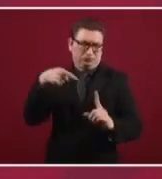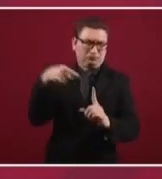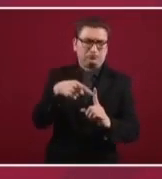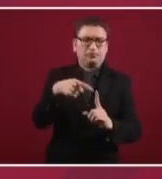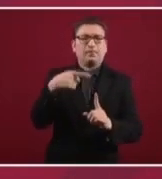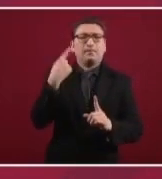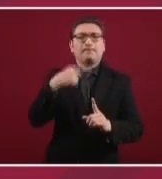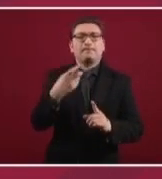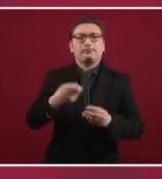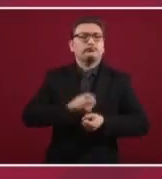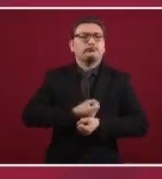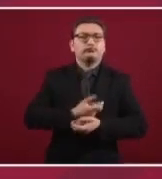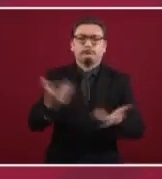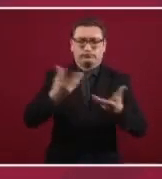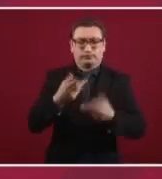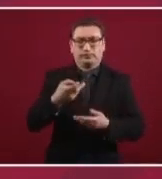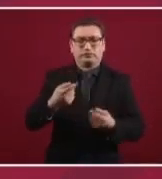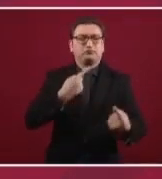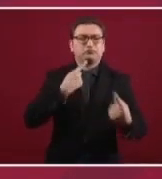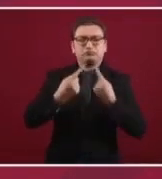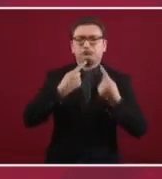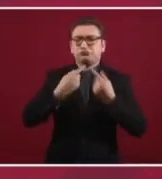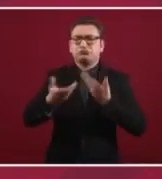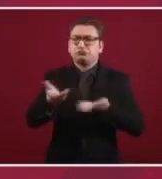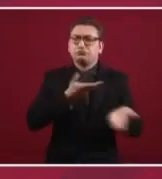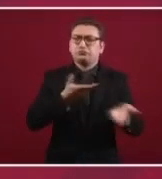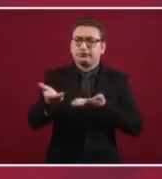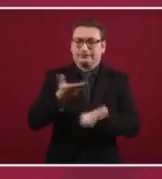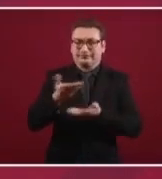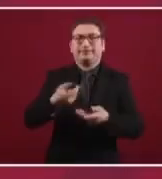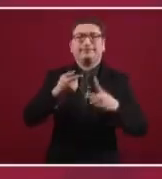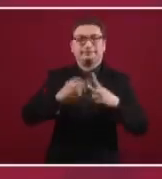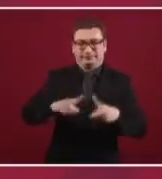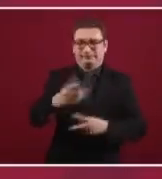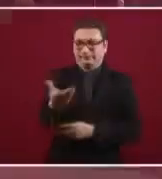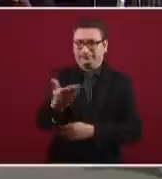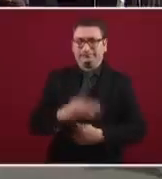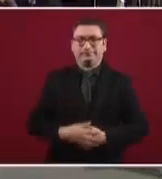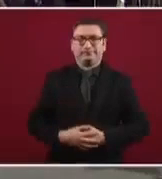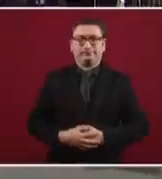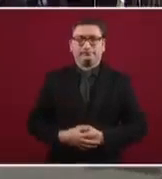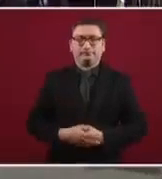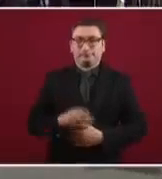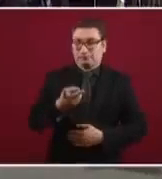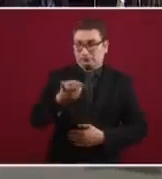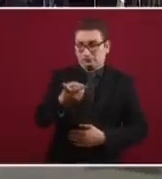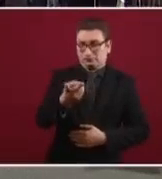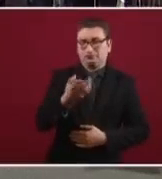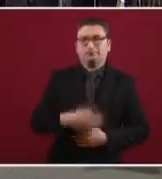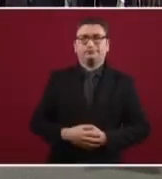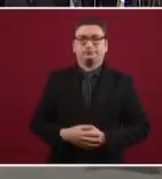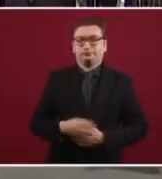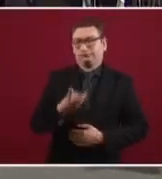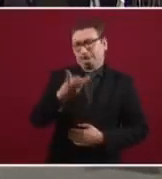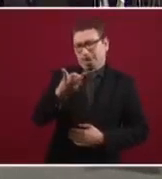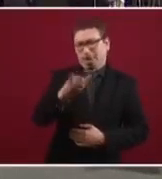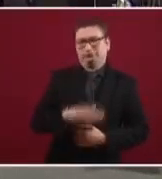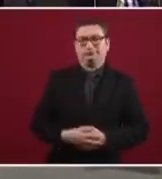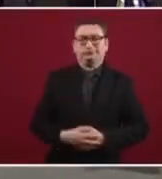esta conferencia, de este diálogo circular. Empezamos con las dos, tres.